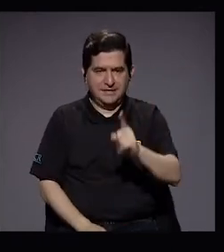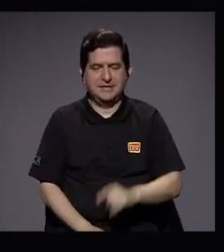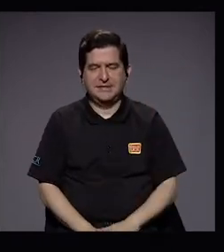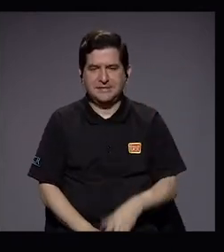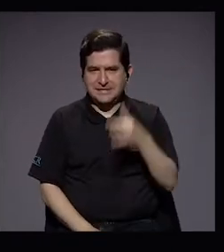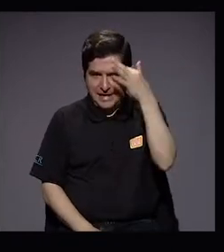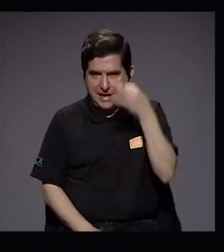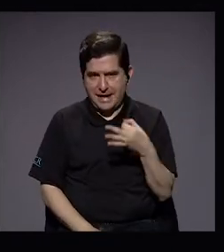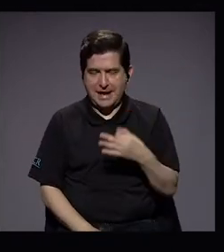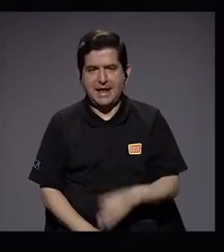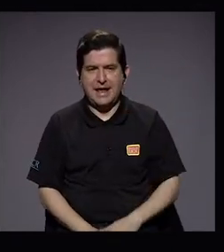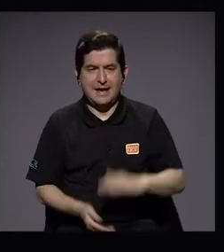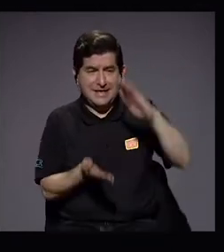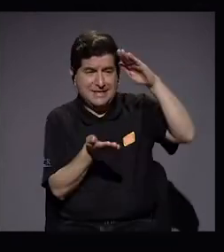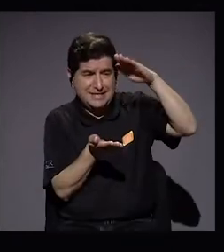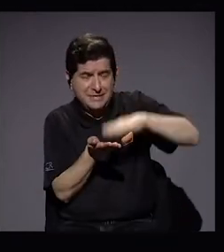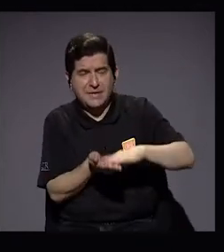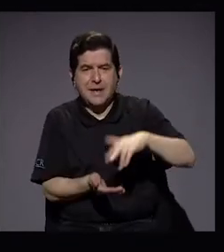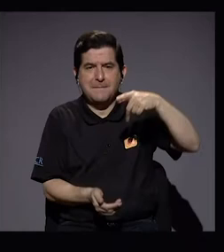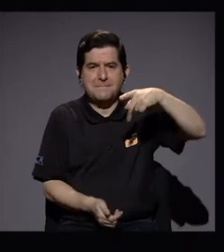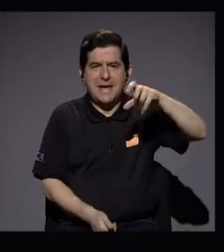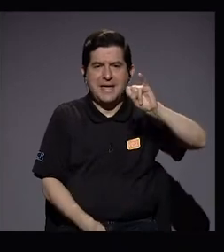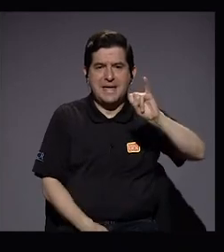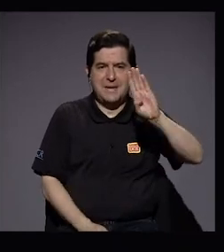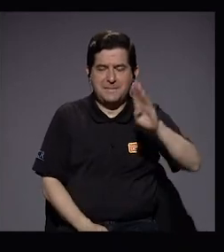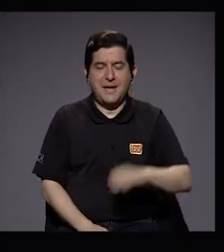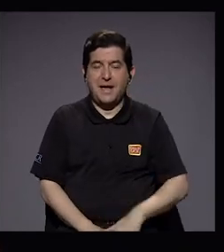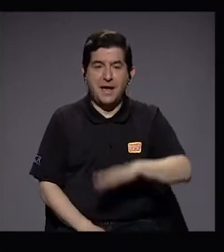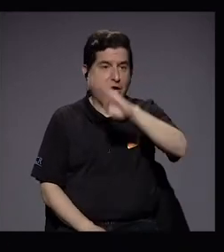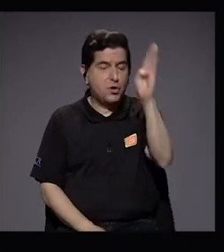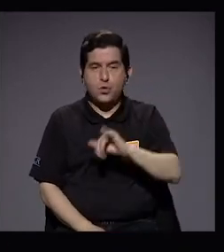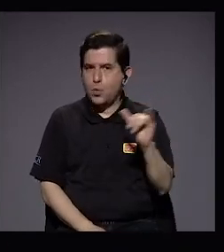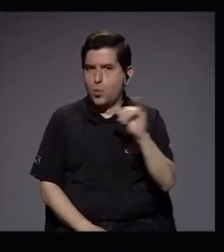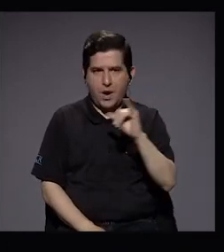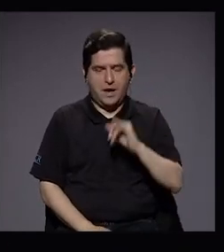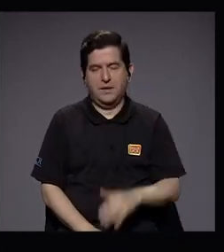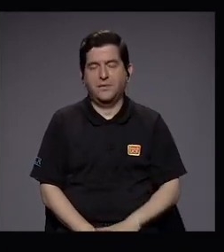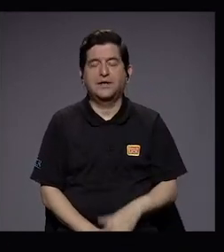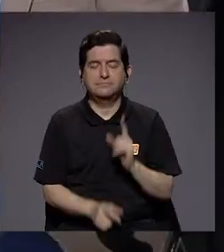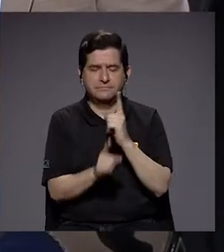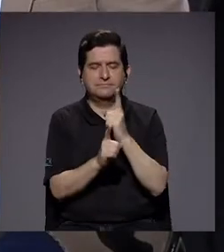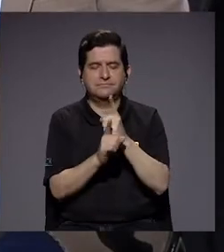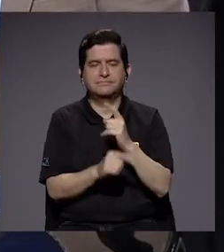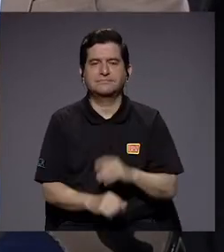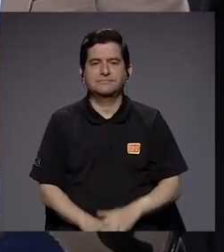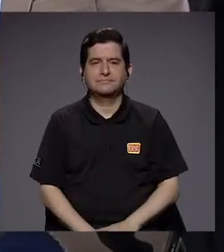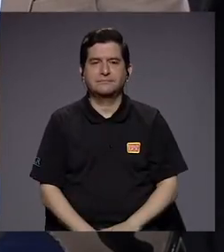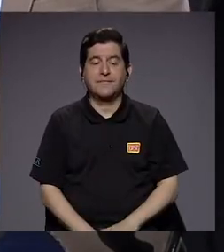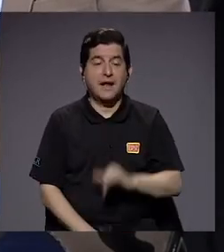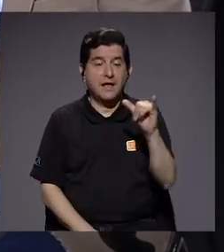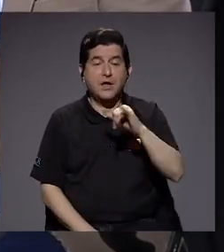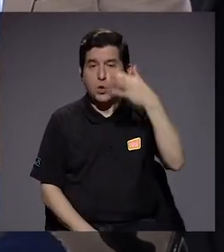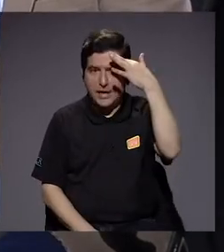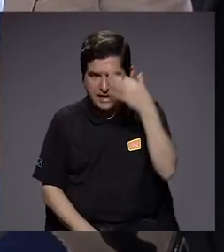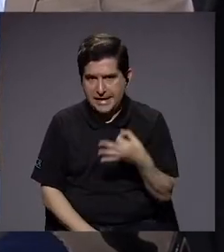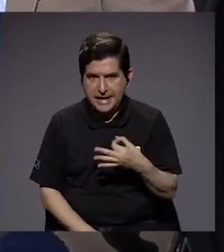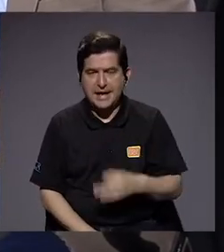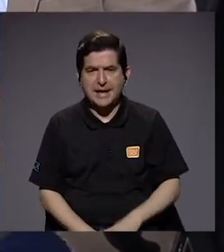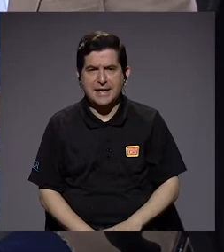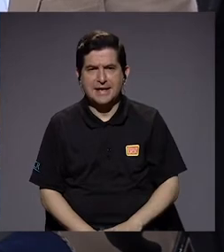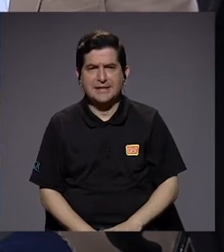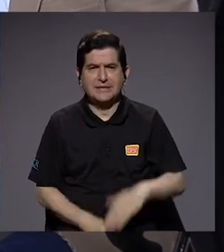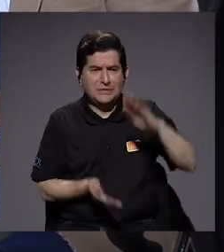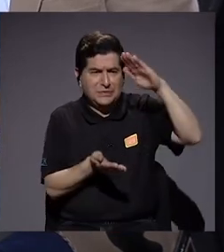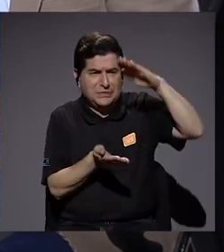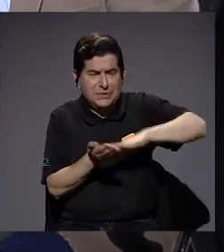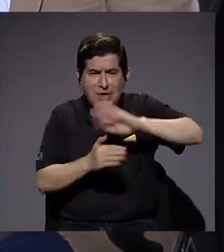y prevé una caída del Producto Interno Bruto como nunca, ¿verdad? Definitivamente. También prevé que va a haber